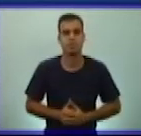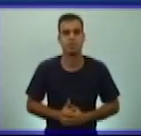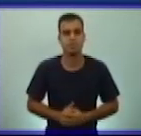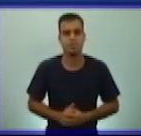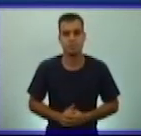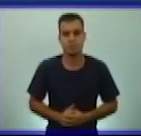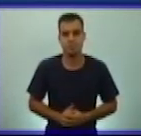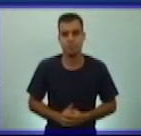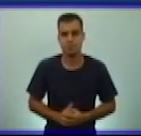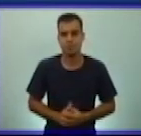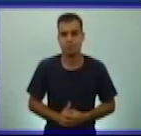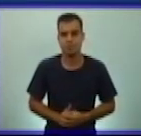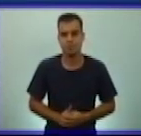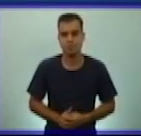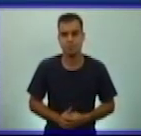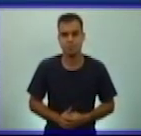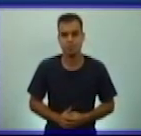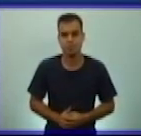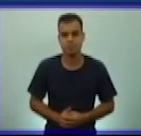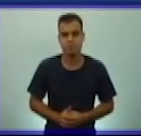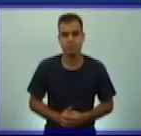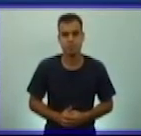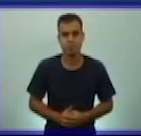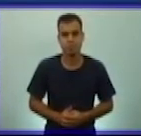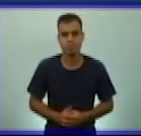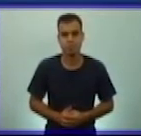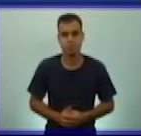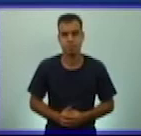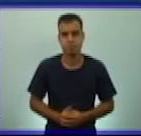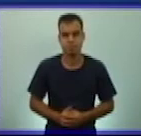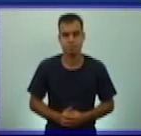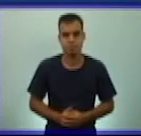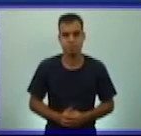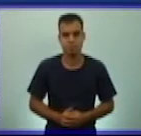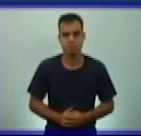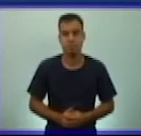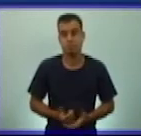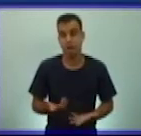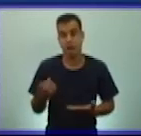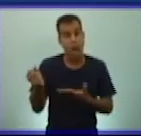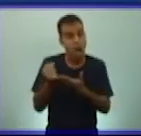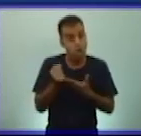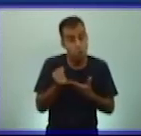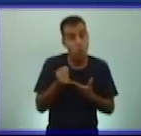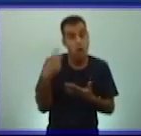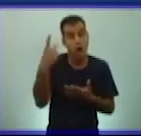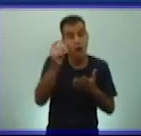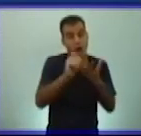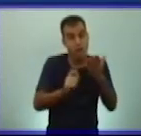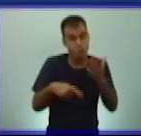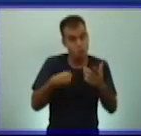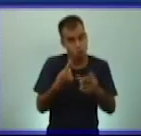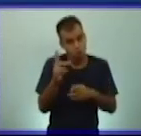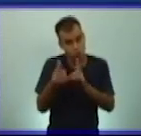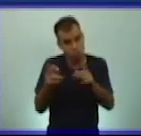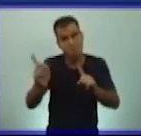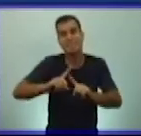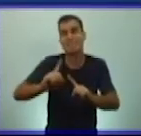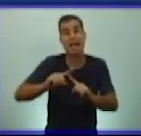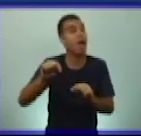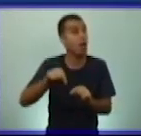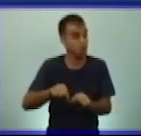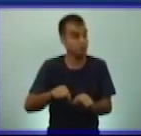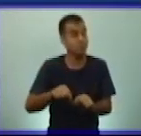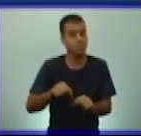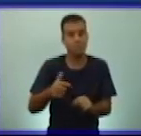la solución de los ejercicios que nosotros vamos a dejar indicado en el día de hoy. En la lectura del